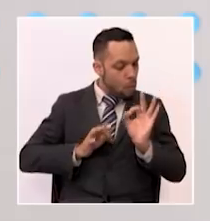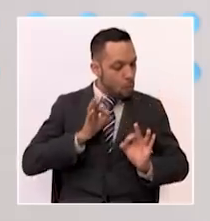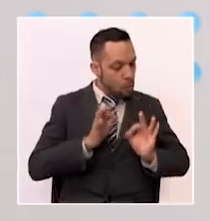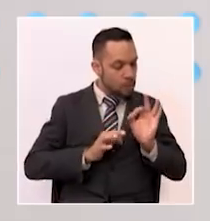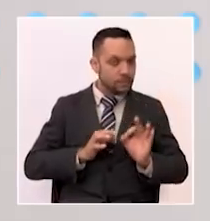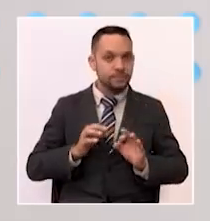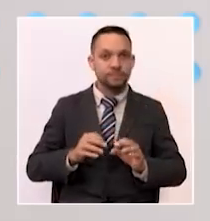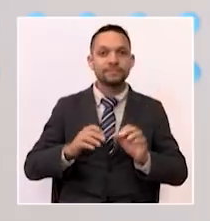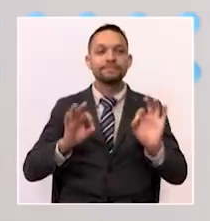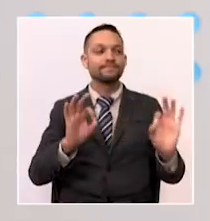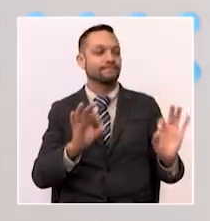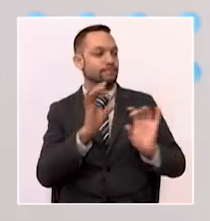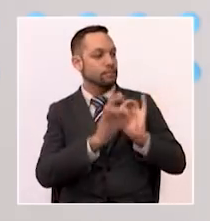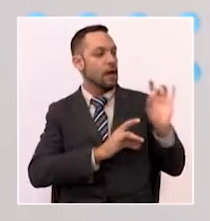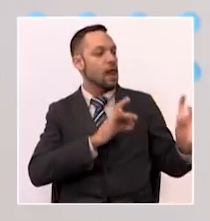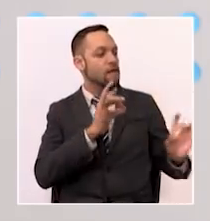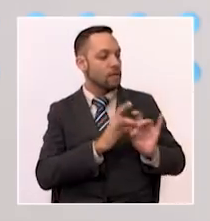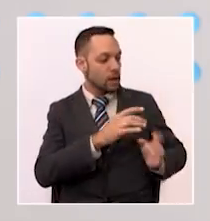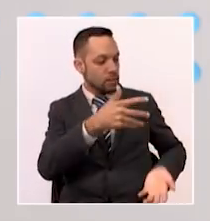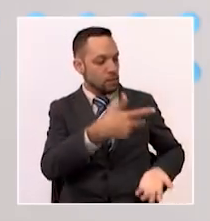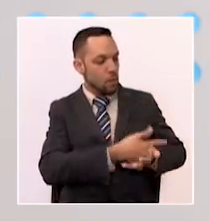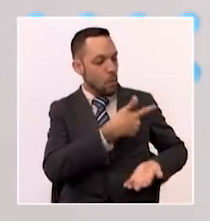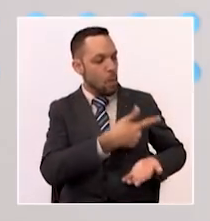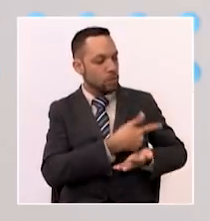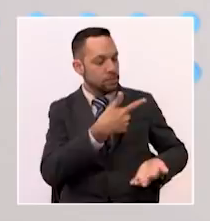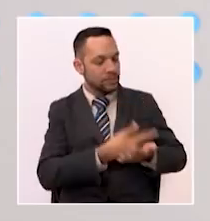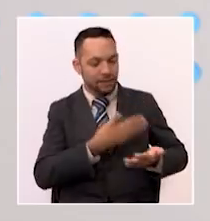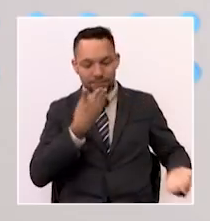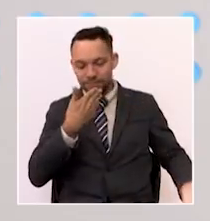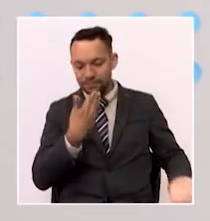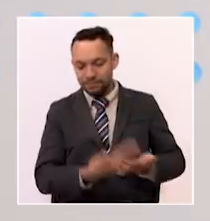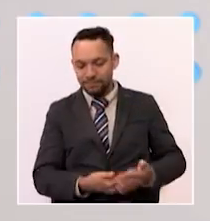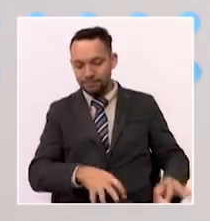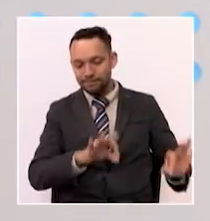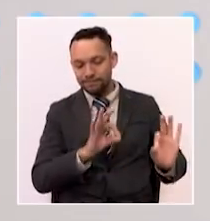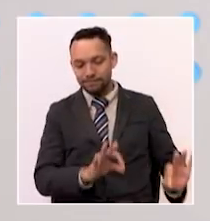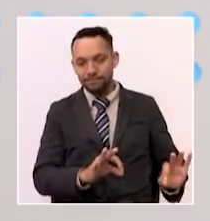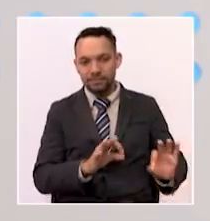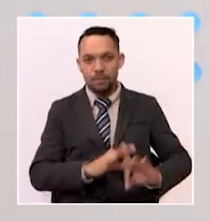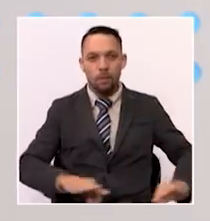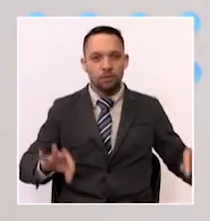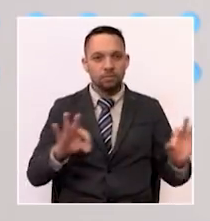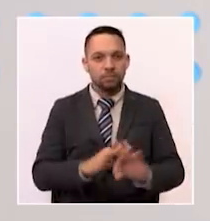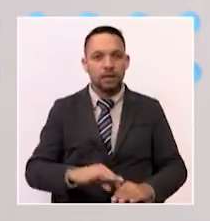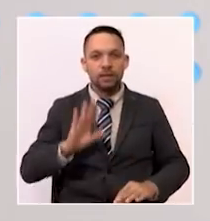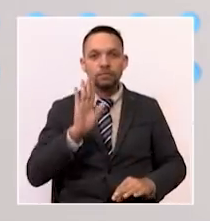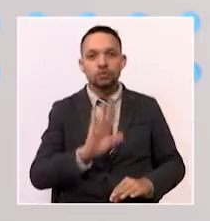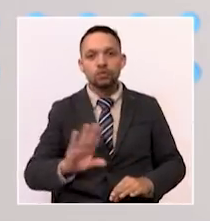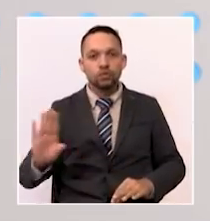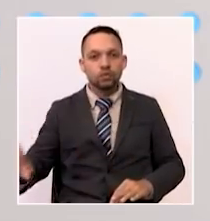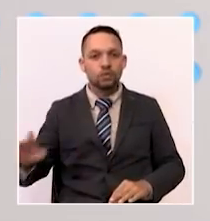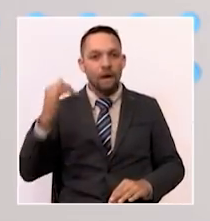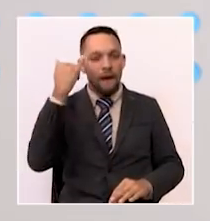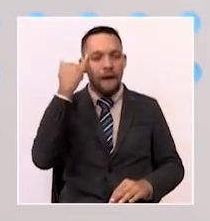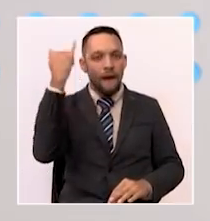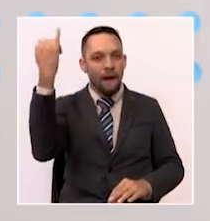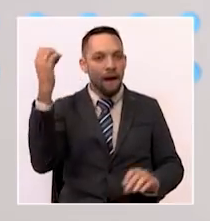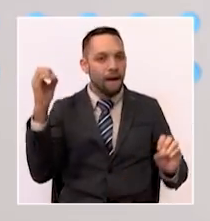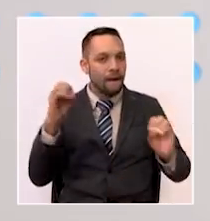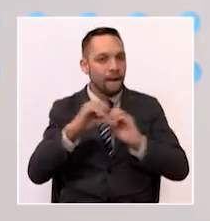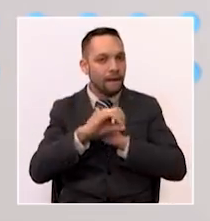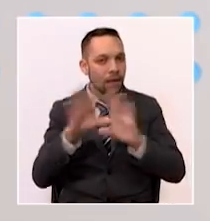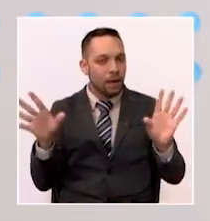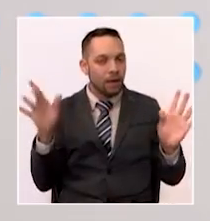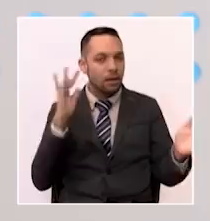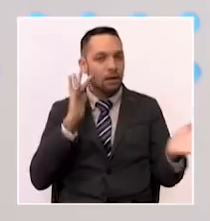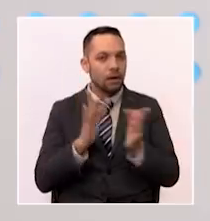esas recomendaciones, Doc. De verdad que es bueno que todos entendamos que, a pesar de que hoy hablamos de una, digamos